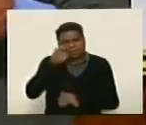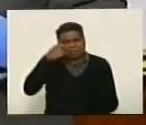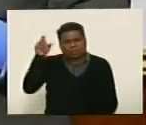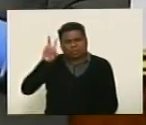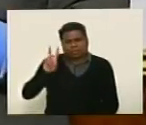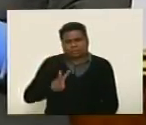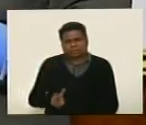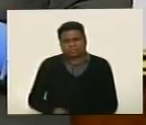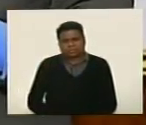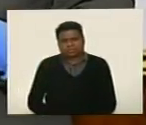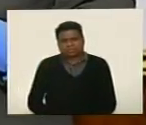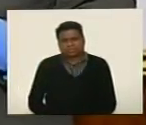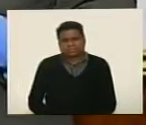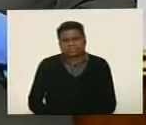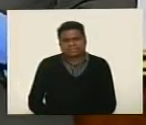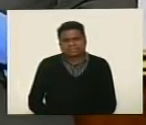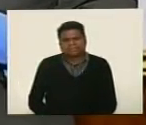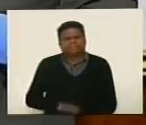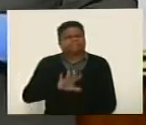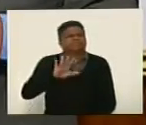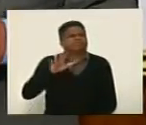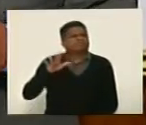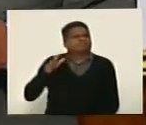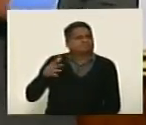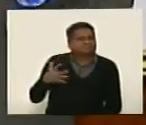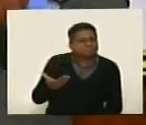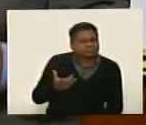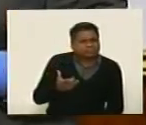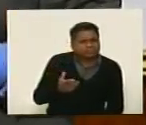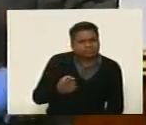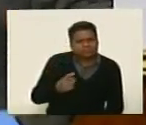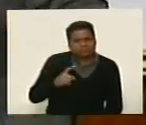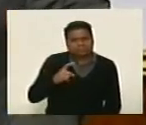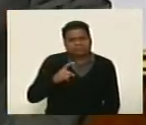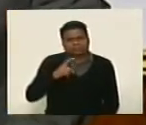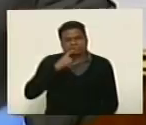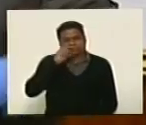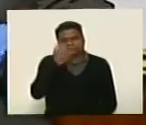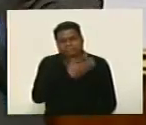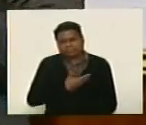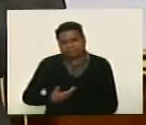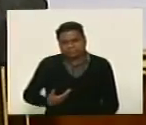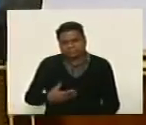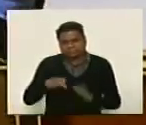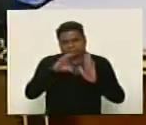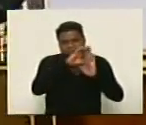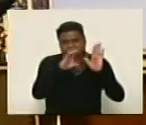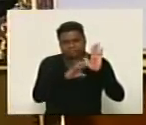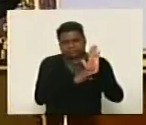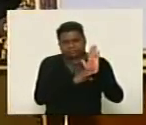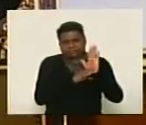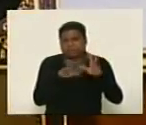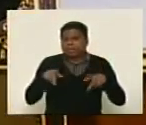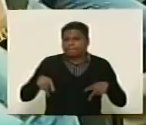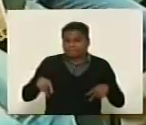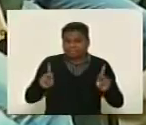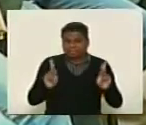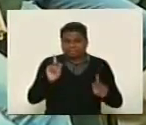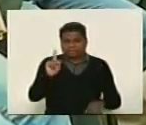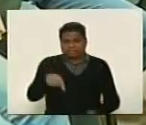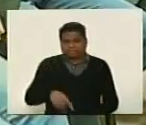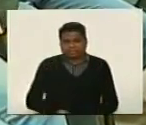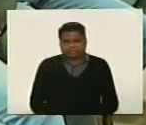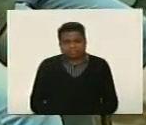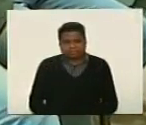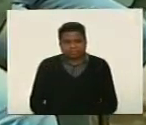es la angustia pues que tiene el presidente de la República. Y la Constitución de la República Bolivariana sí lo permite. Esto